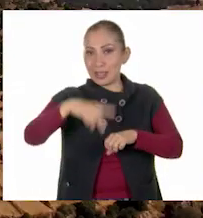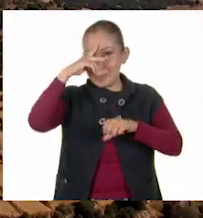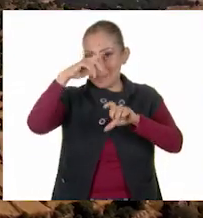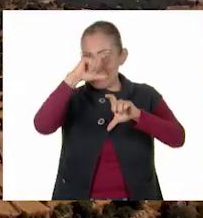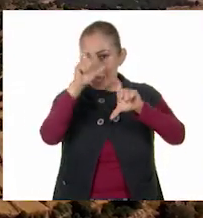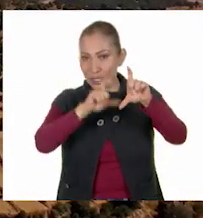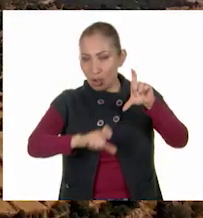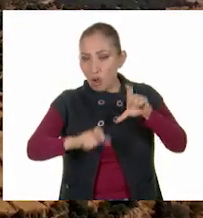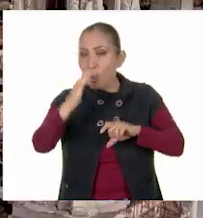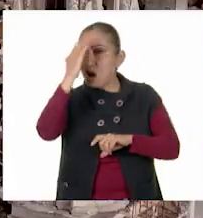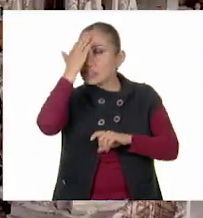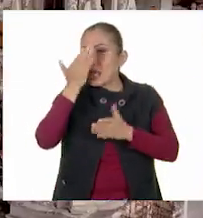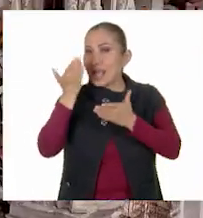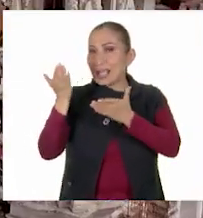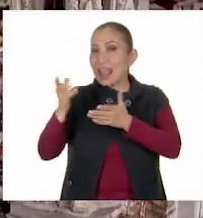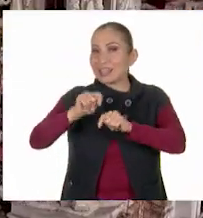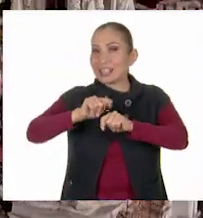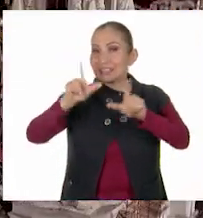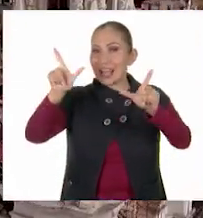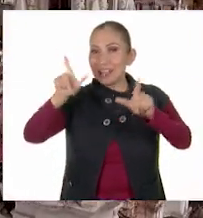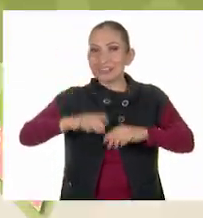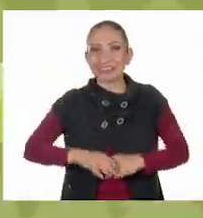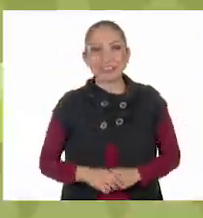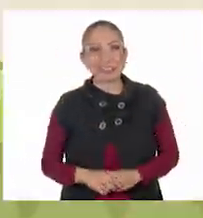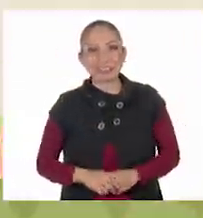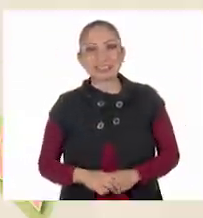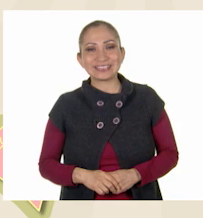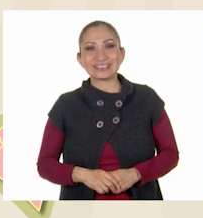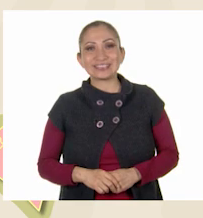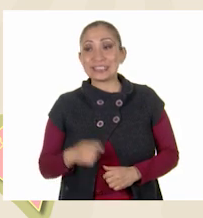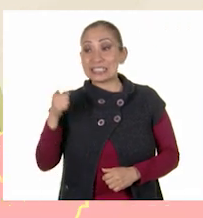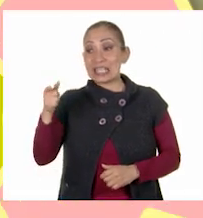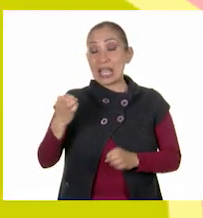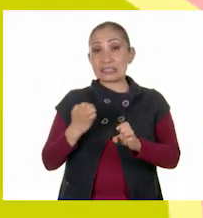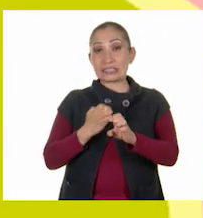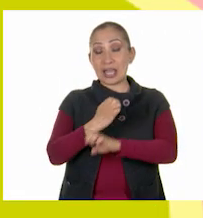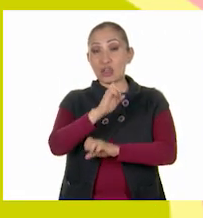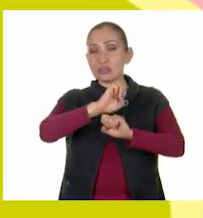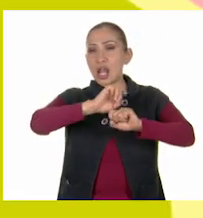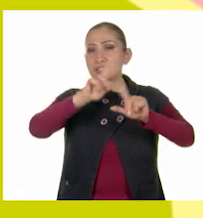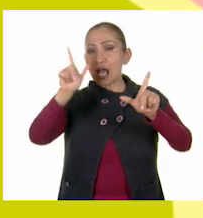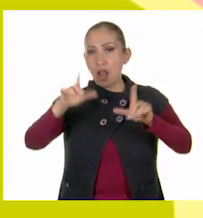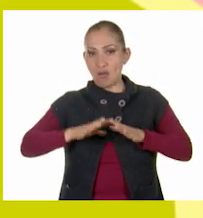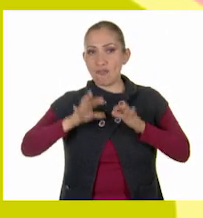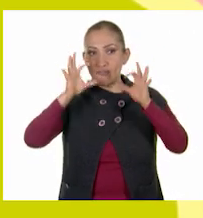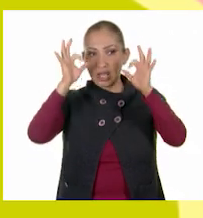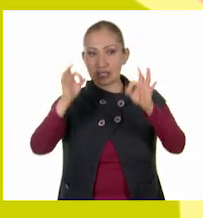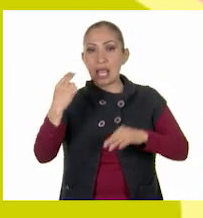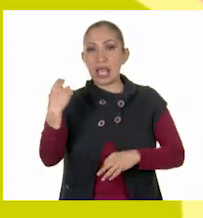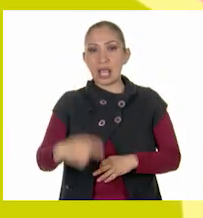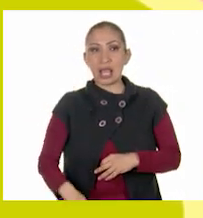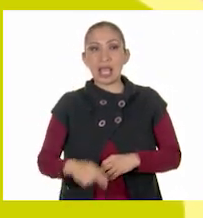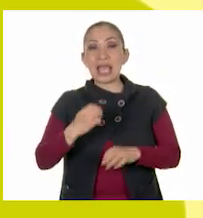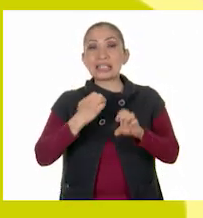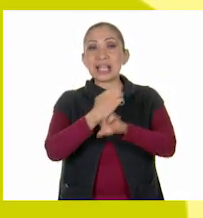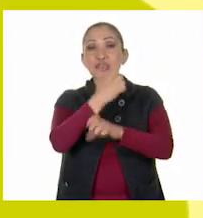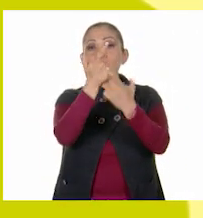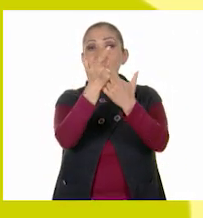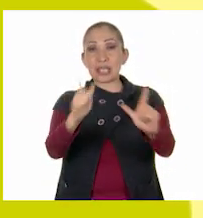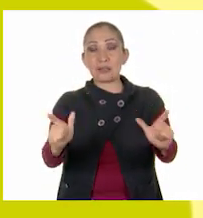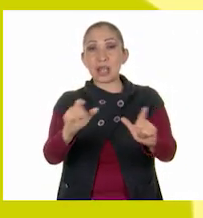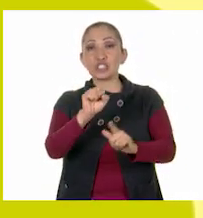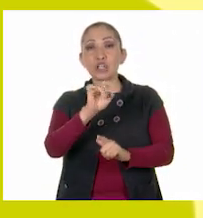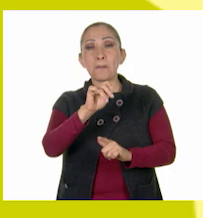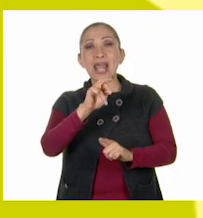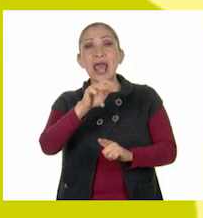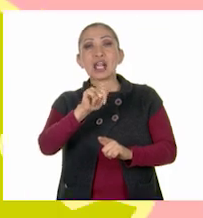país. Conozcamos a Tlaxcala. El estado de Tlaxcala, oficialmente llamado Estado Libre y